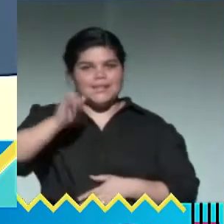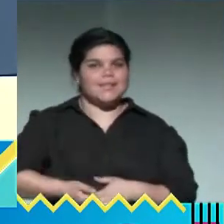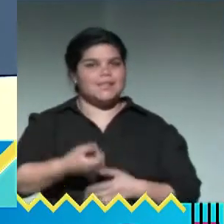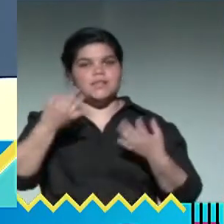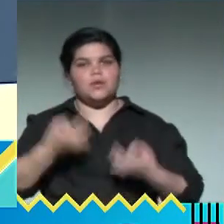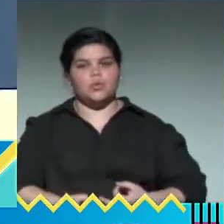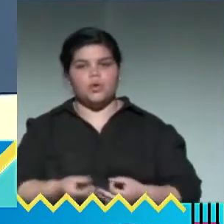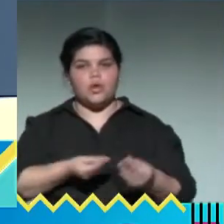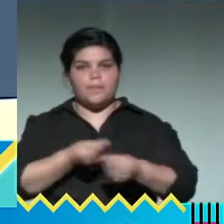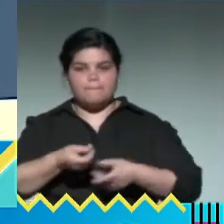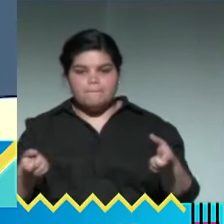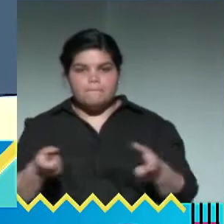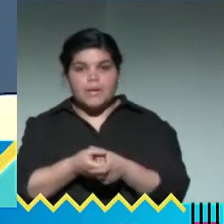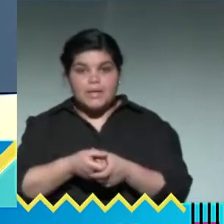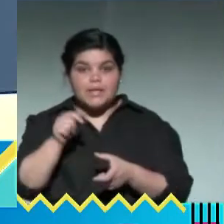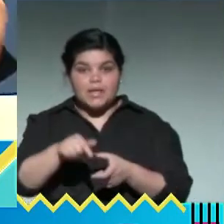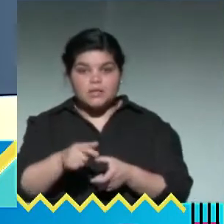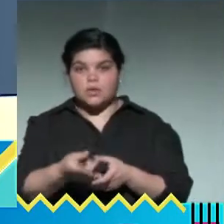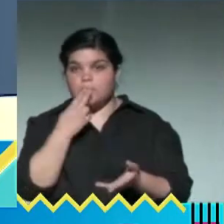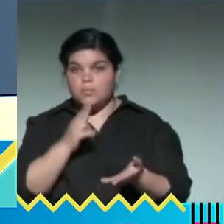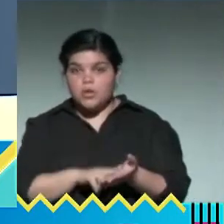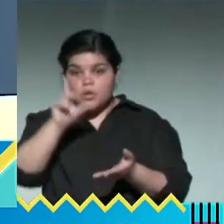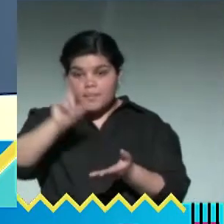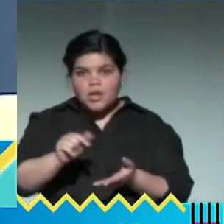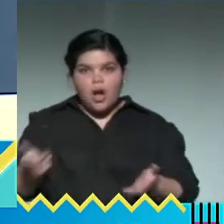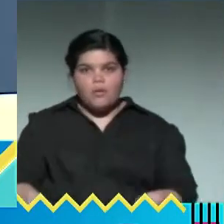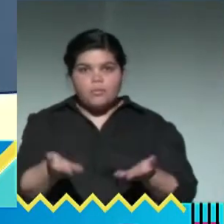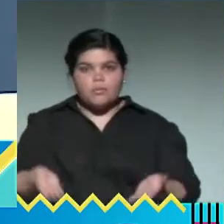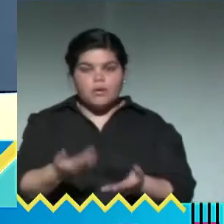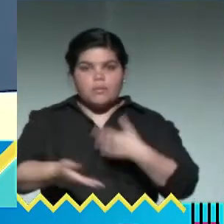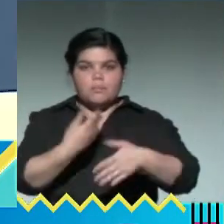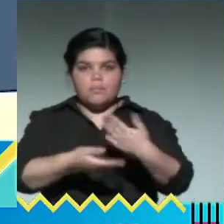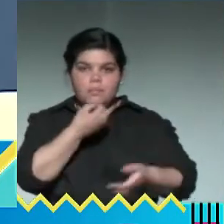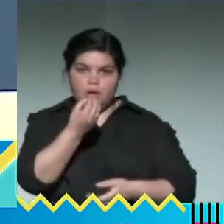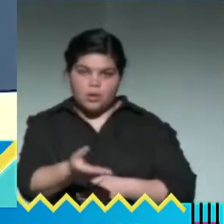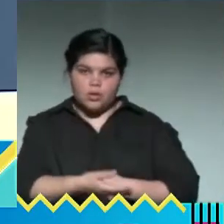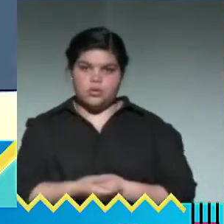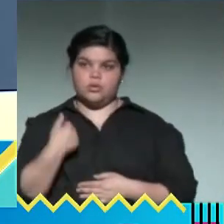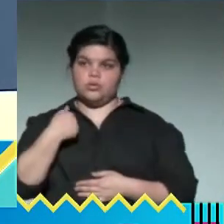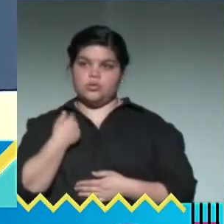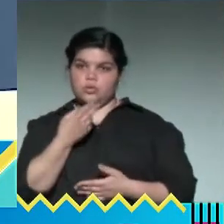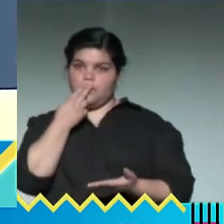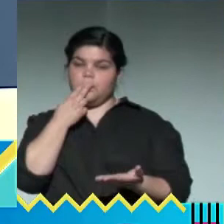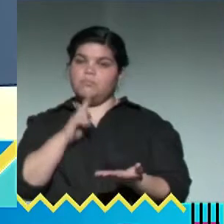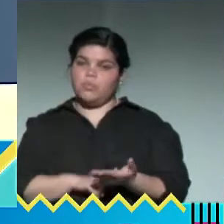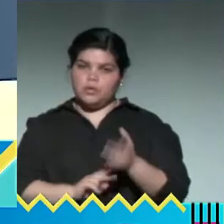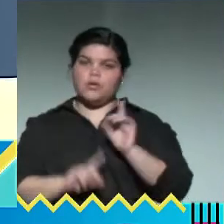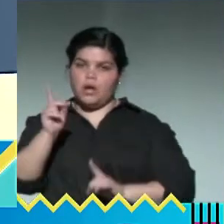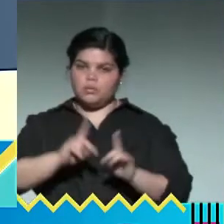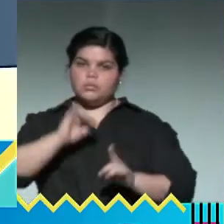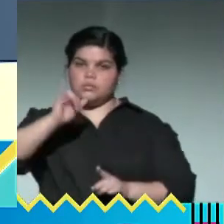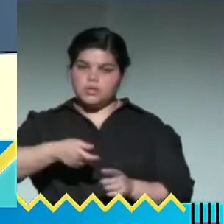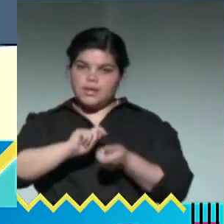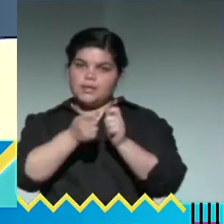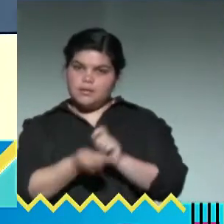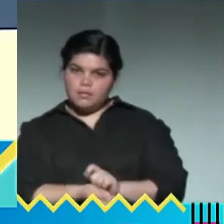salir del déficit que motorizar la economía, eso seguro. Yo sí modificaría algunos impuestos, digamos, me parece que en el presupuesto en